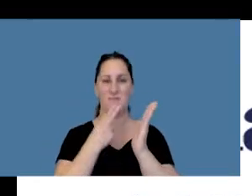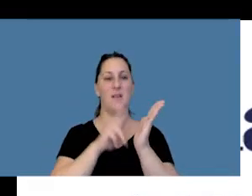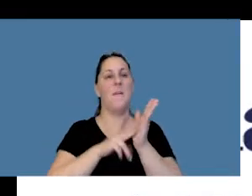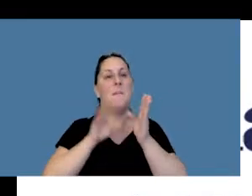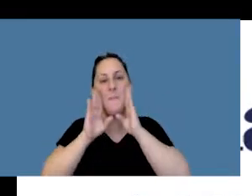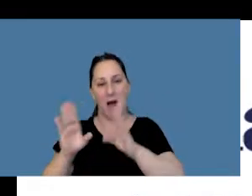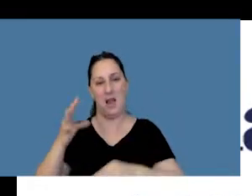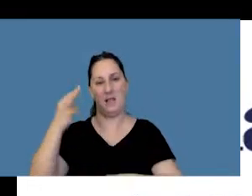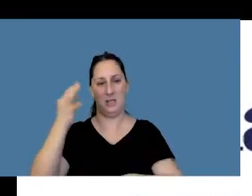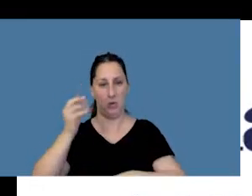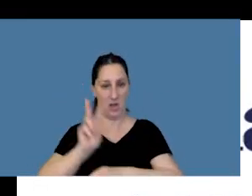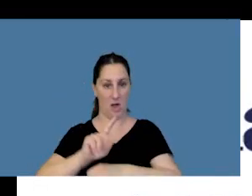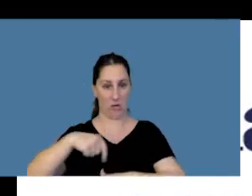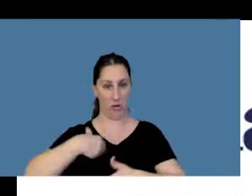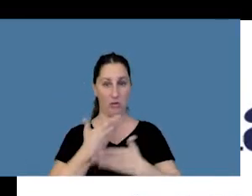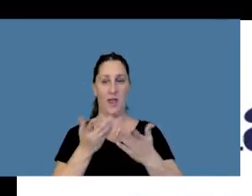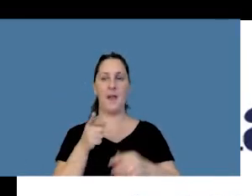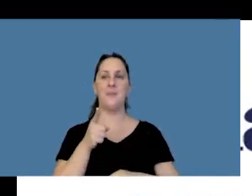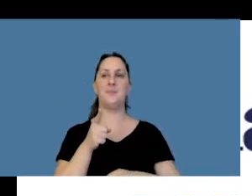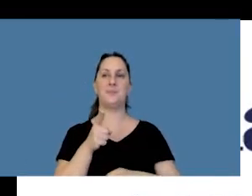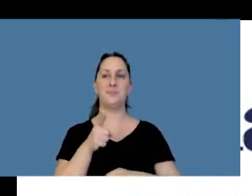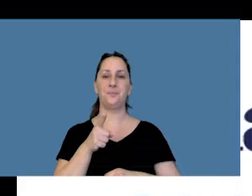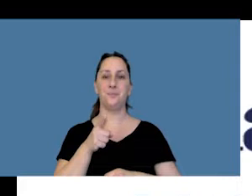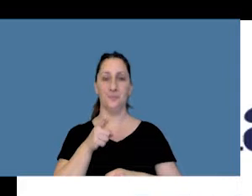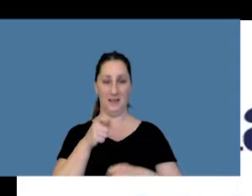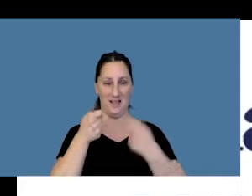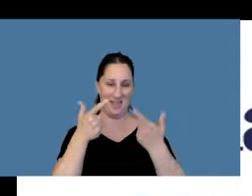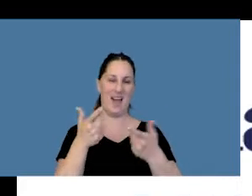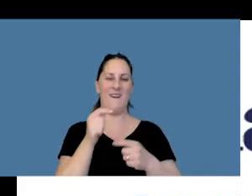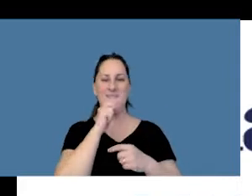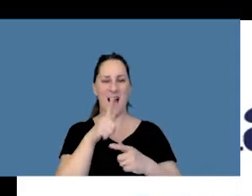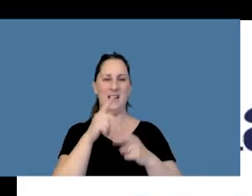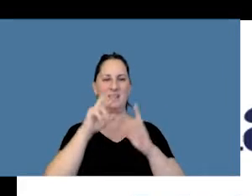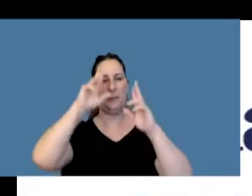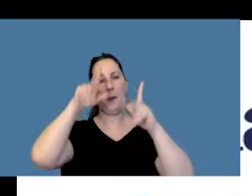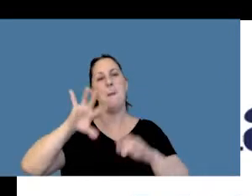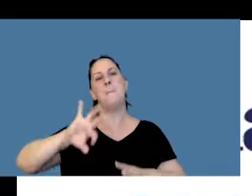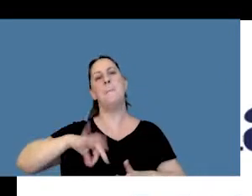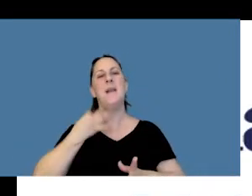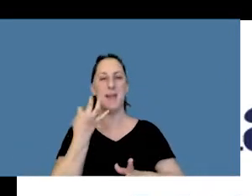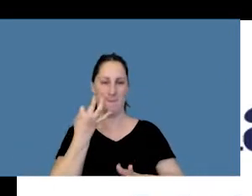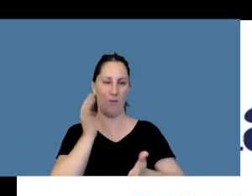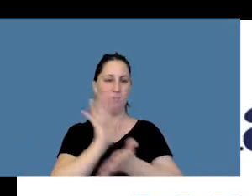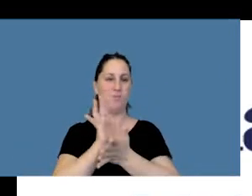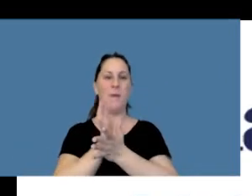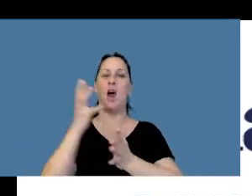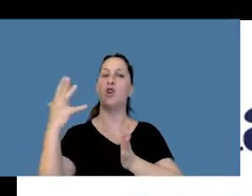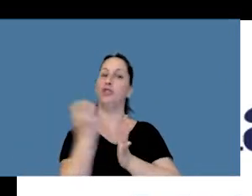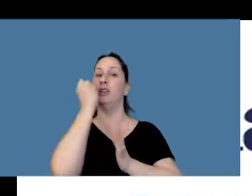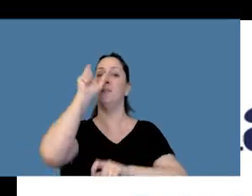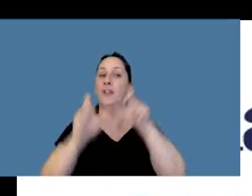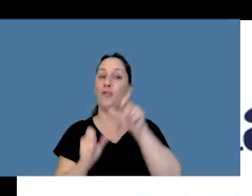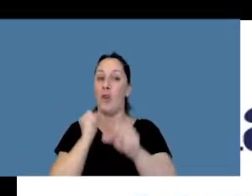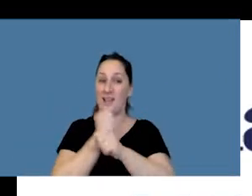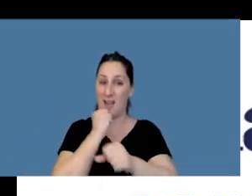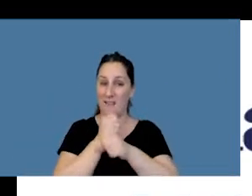social es una, digamos, facilitación y una especie de premio por captar mano de obra que